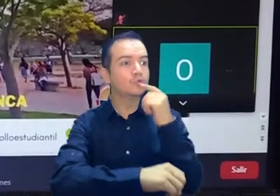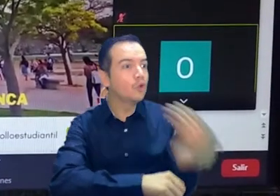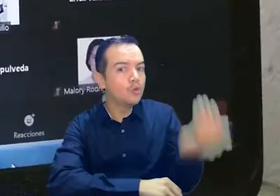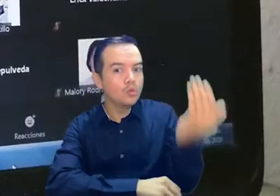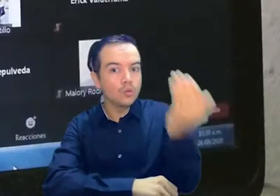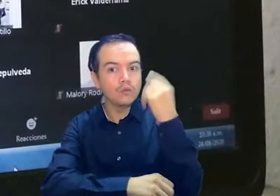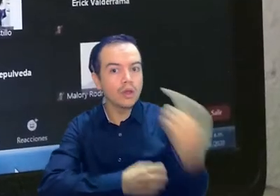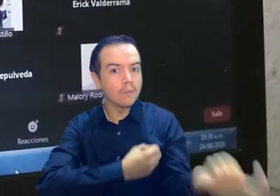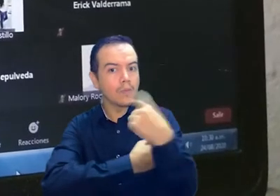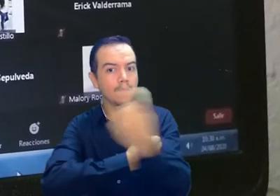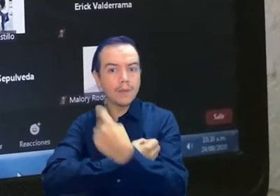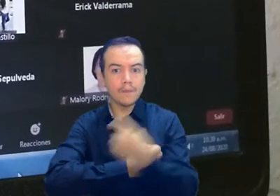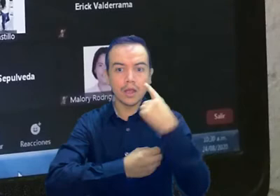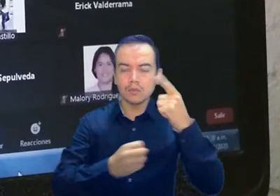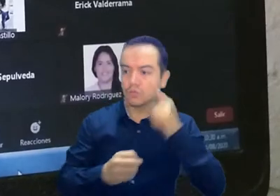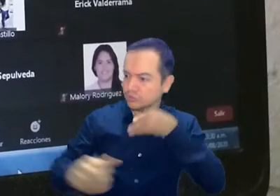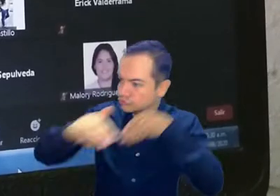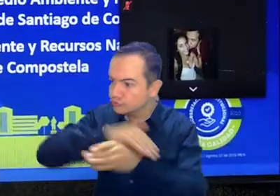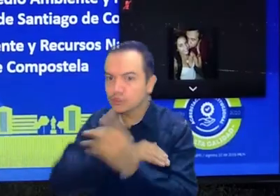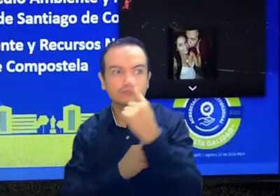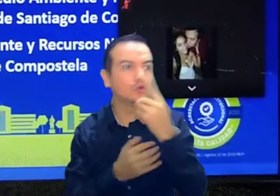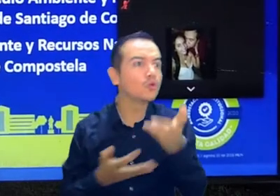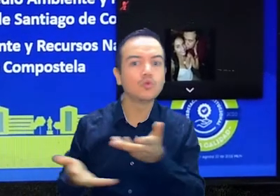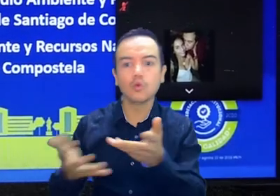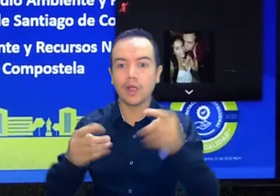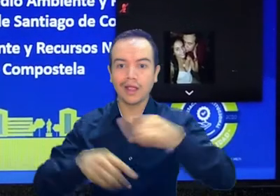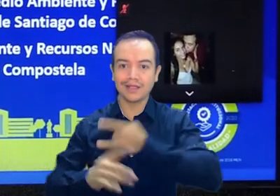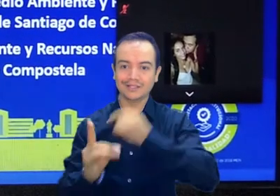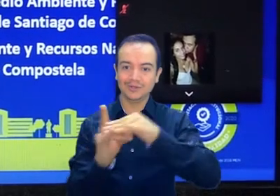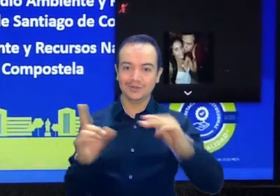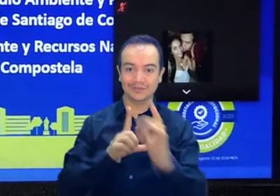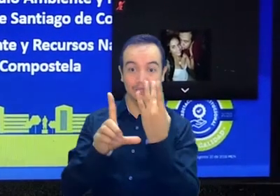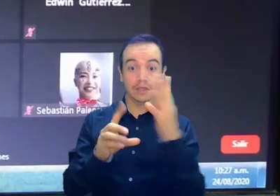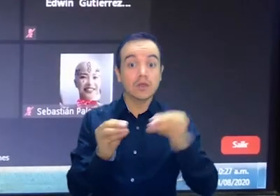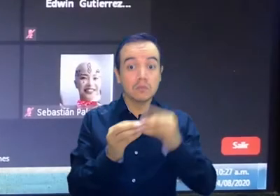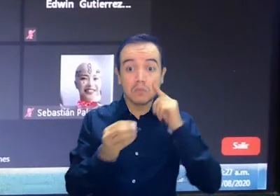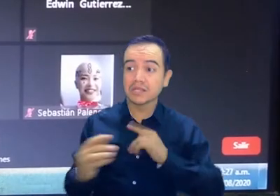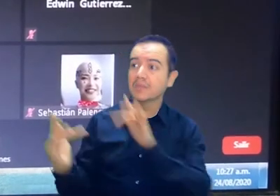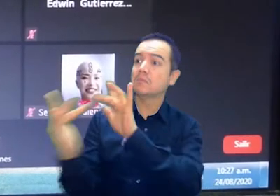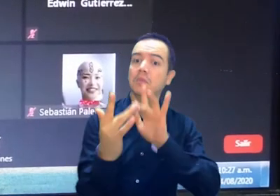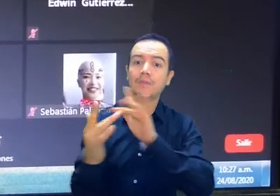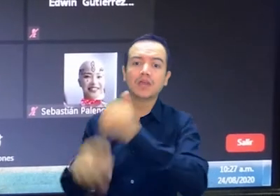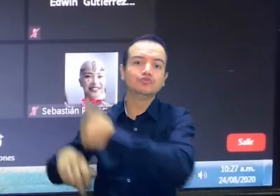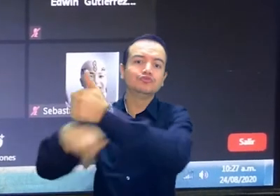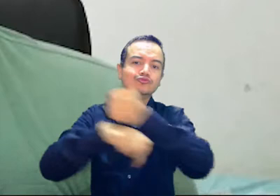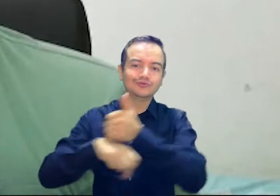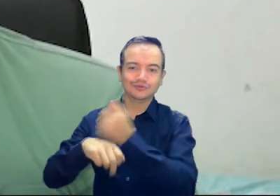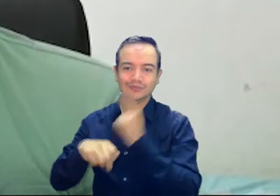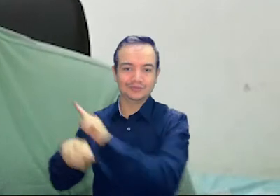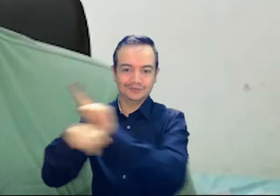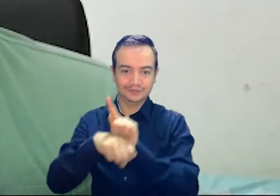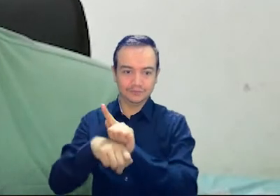los que cuenta la Alma Mater, además de relacionarse con los directores de cada programa académico. Para mí ha sido